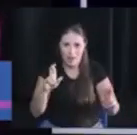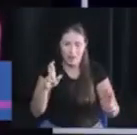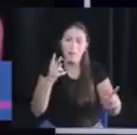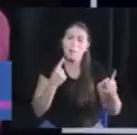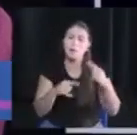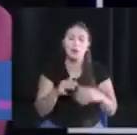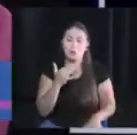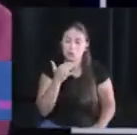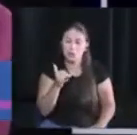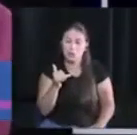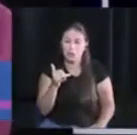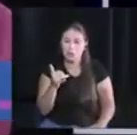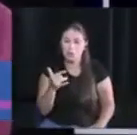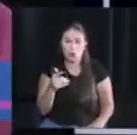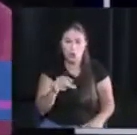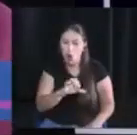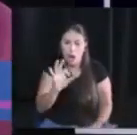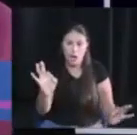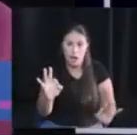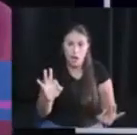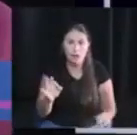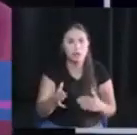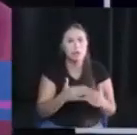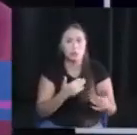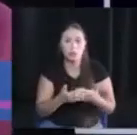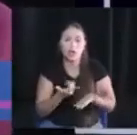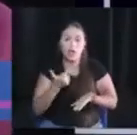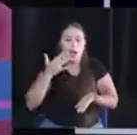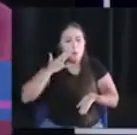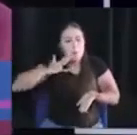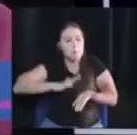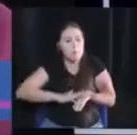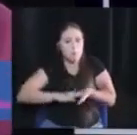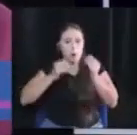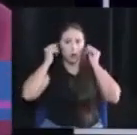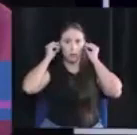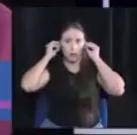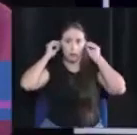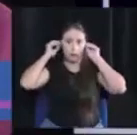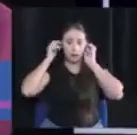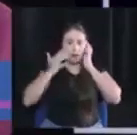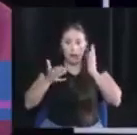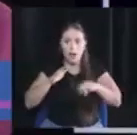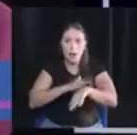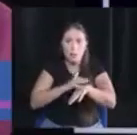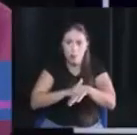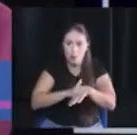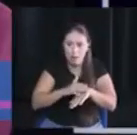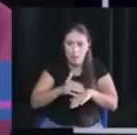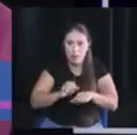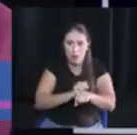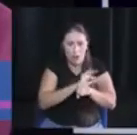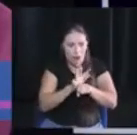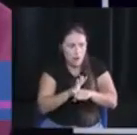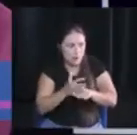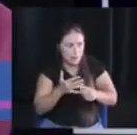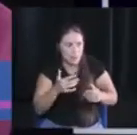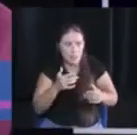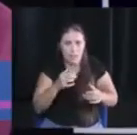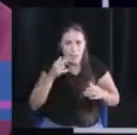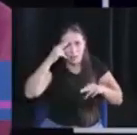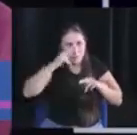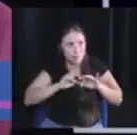aunque no pase eso, si hay una demostración en plena pandemia, además, hay que